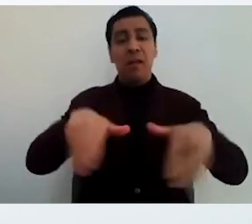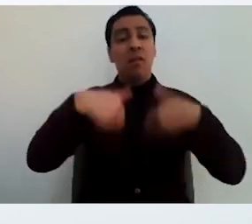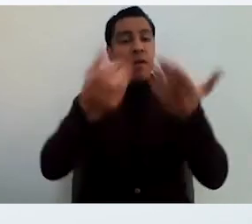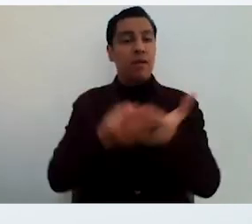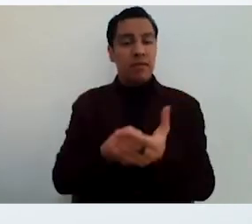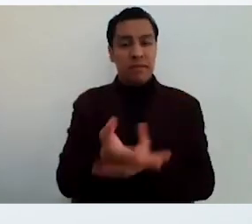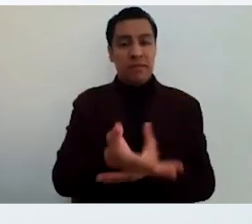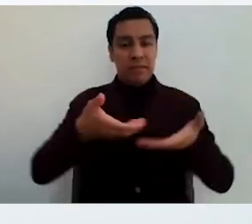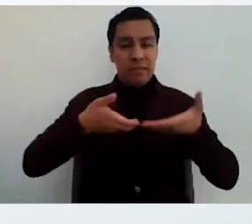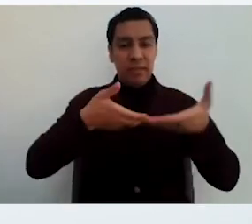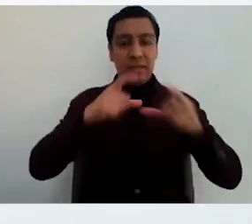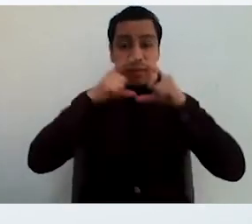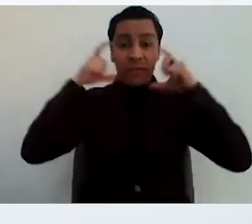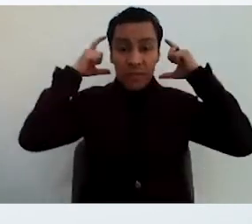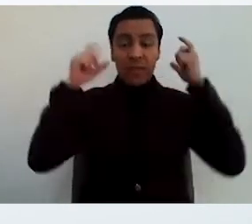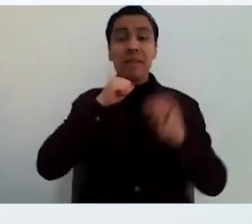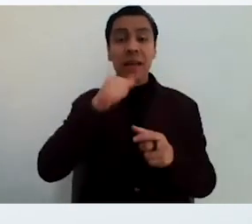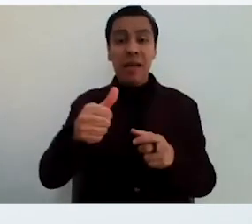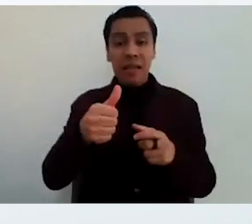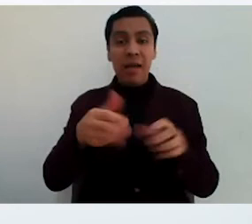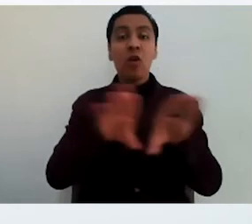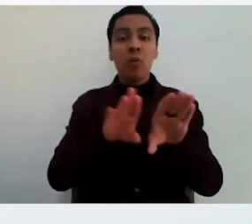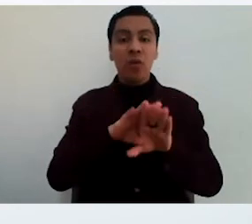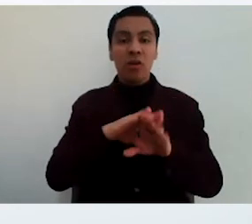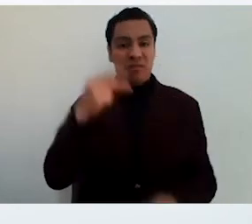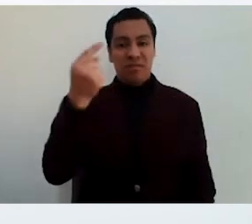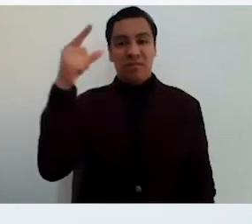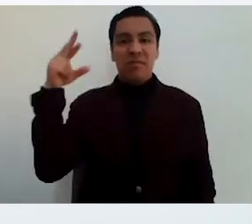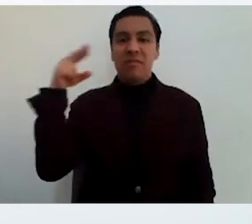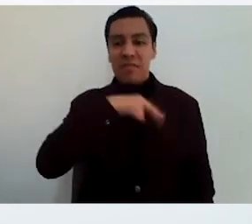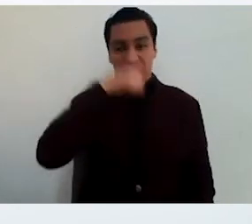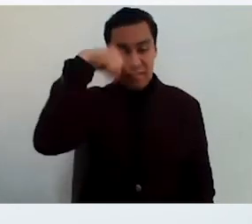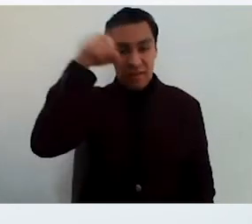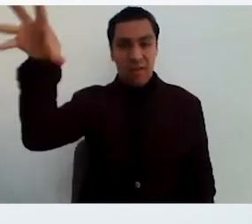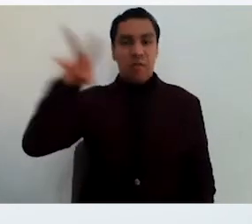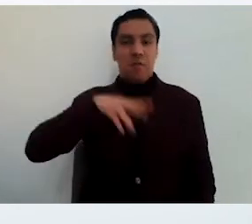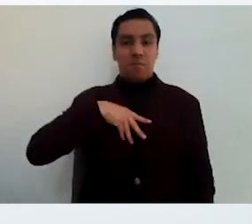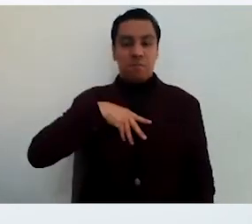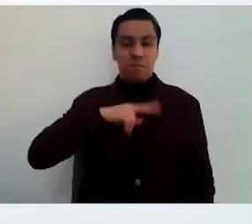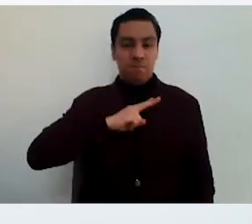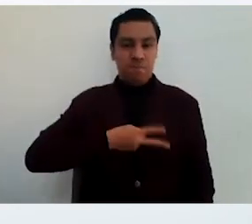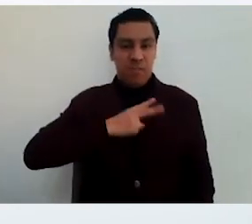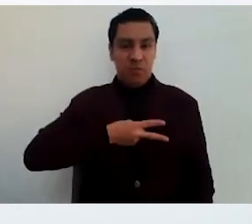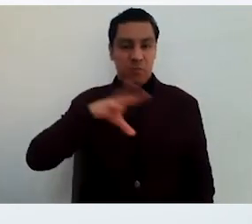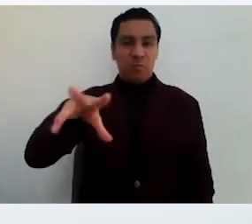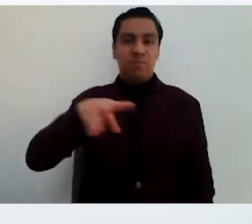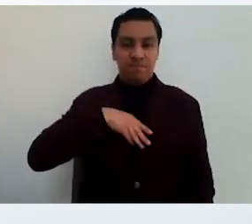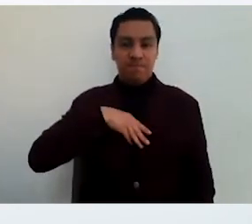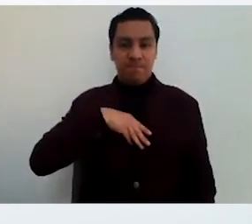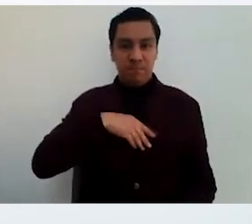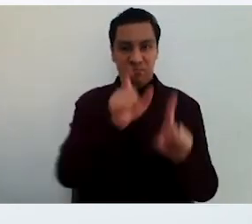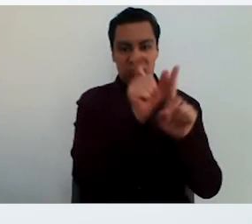no está protegida, se expone al contagio? Pues que todavía puede haber una epidemia 4 veces